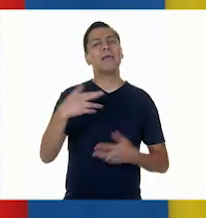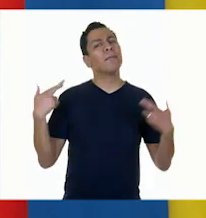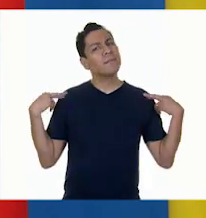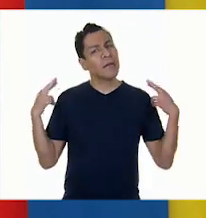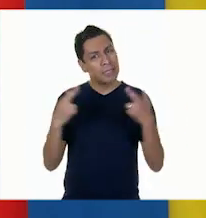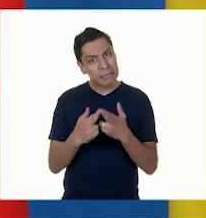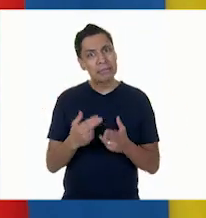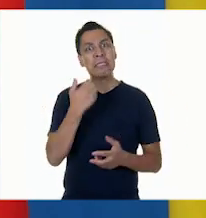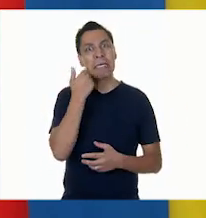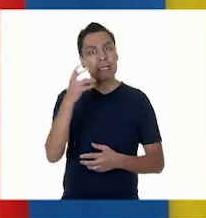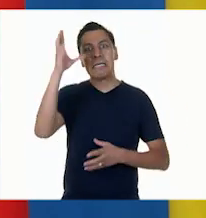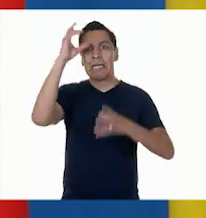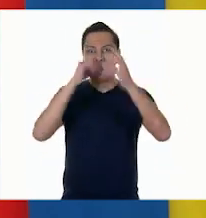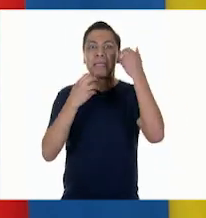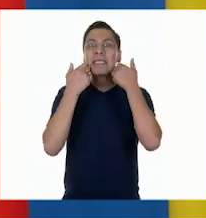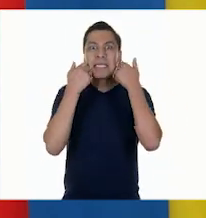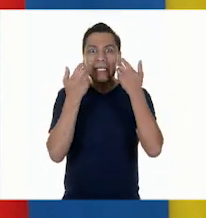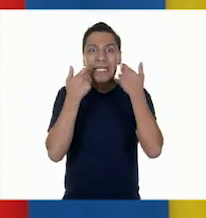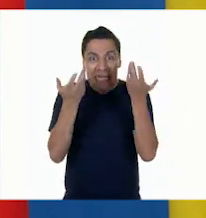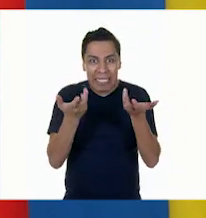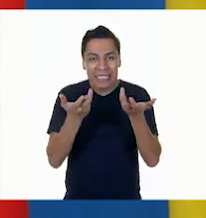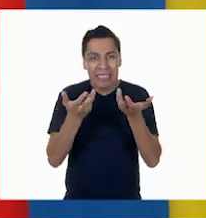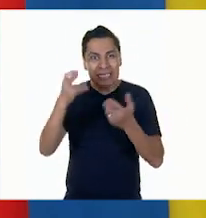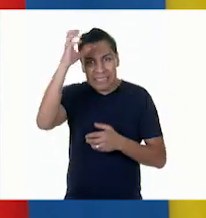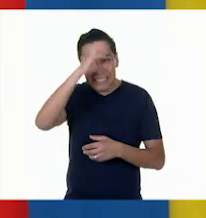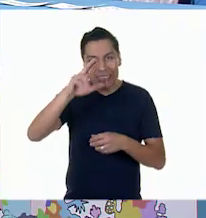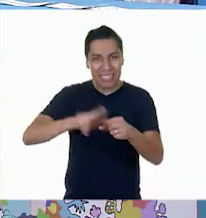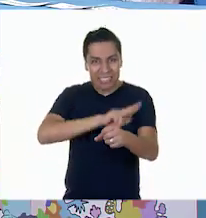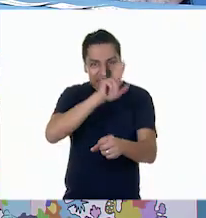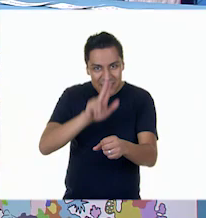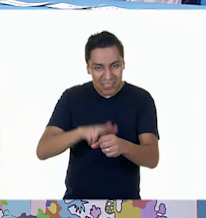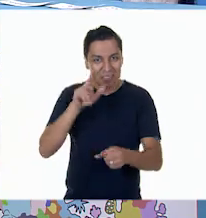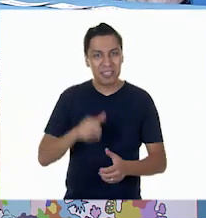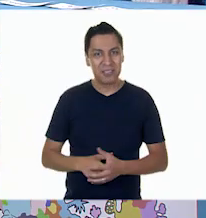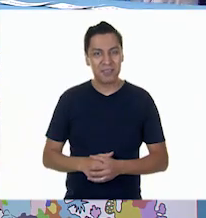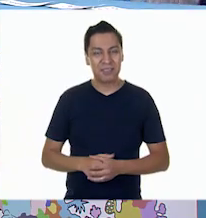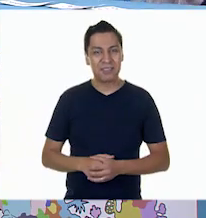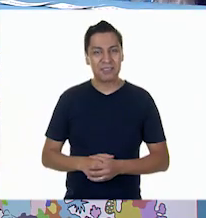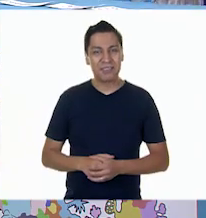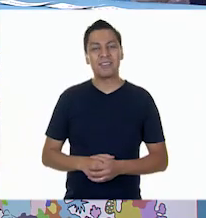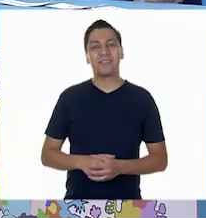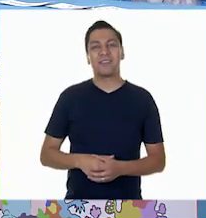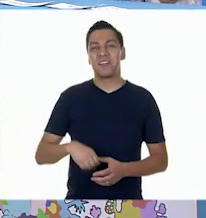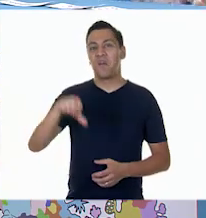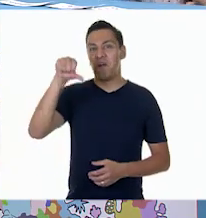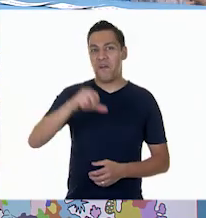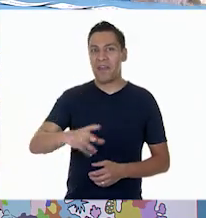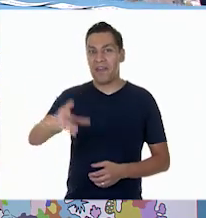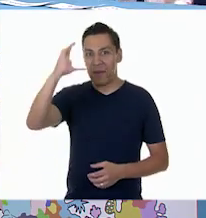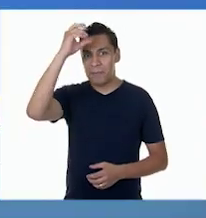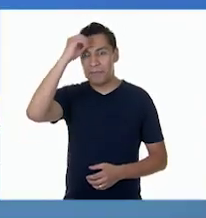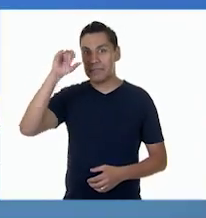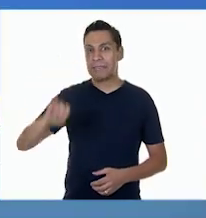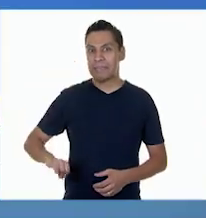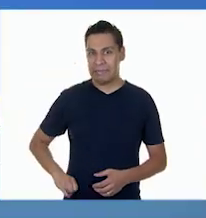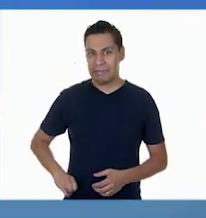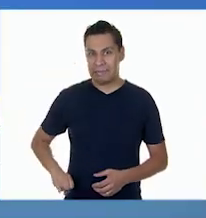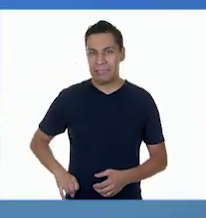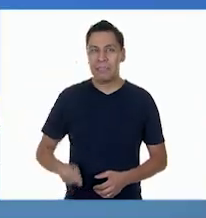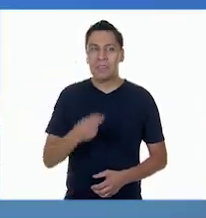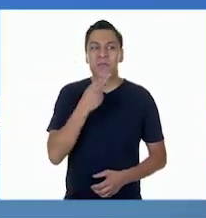aprender más sobre temas de Ciencias Naturales. ¡Qué bueno! Porque hoy vamos a aprender algo muy interesante y